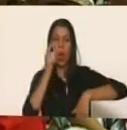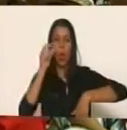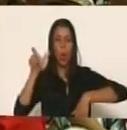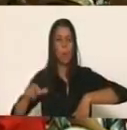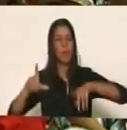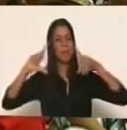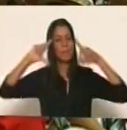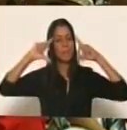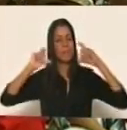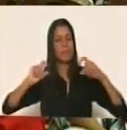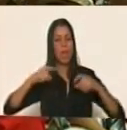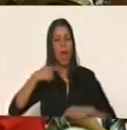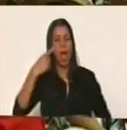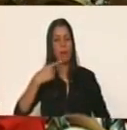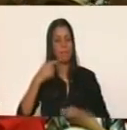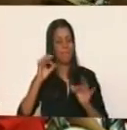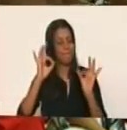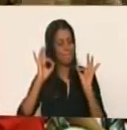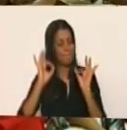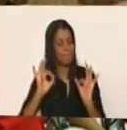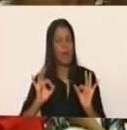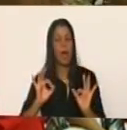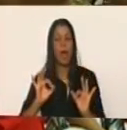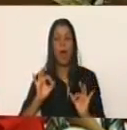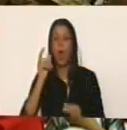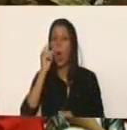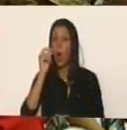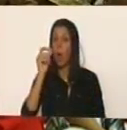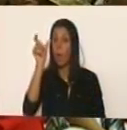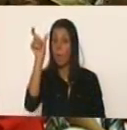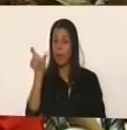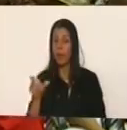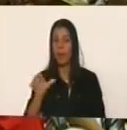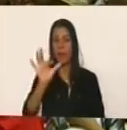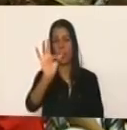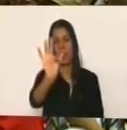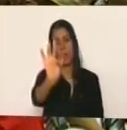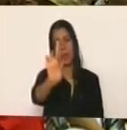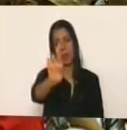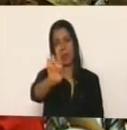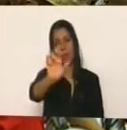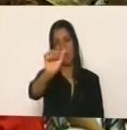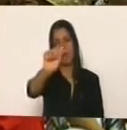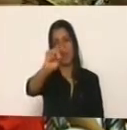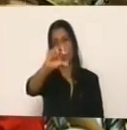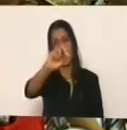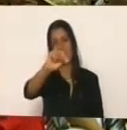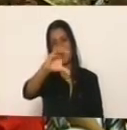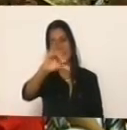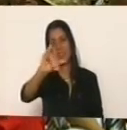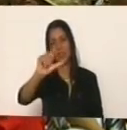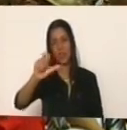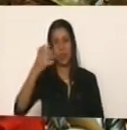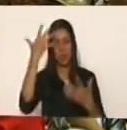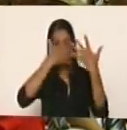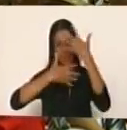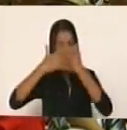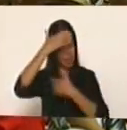ese pensamiento Francisco, Sebastián Francisco de Miranda, y por